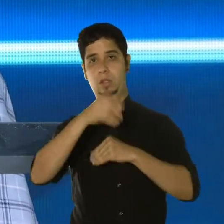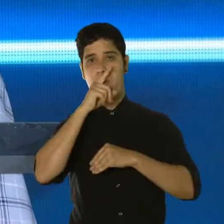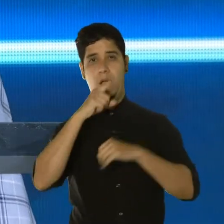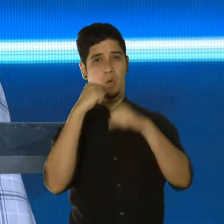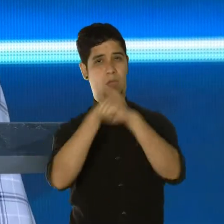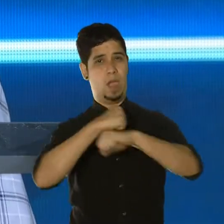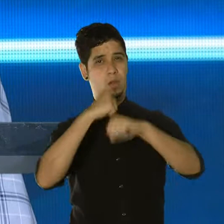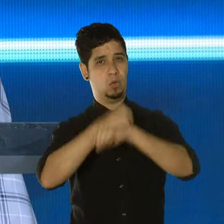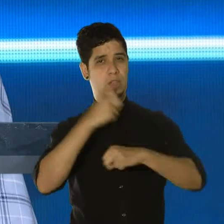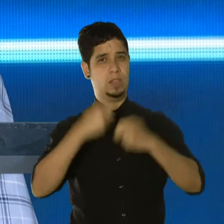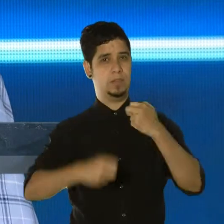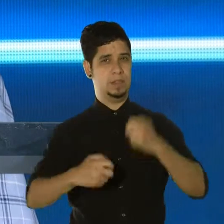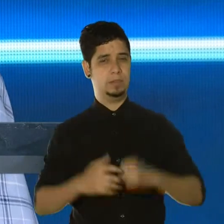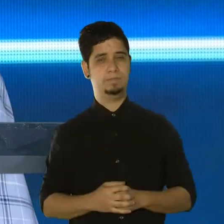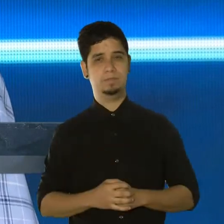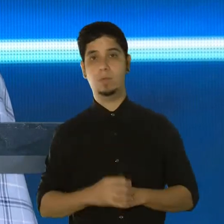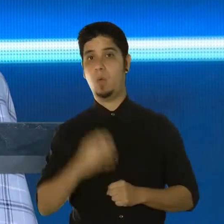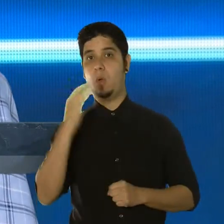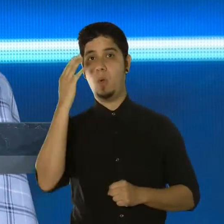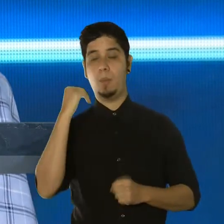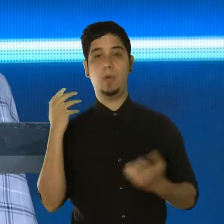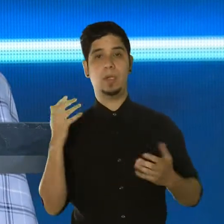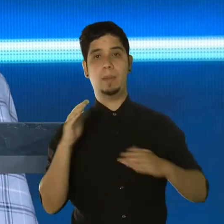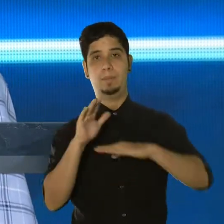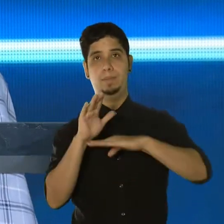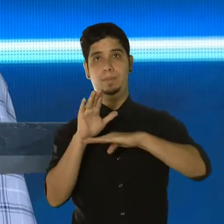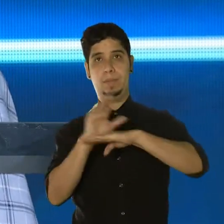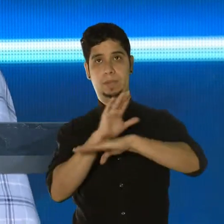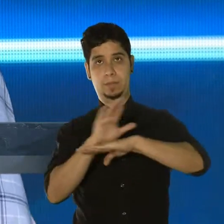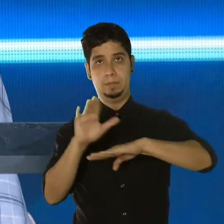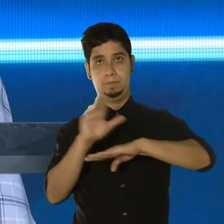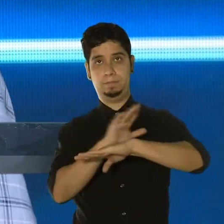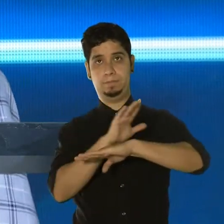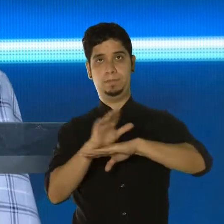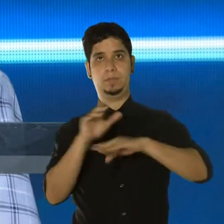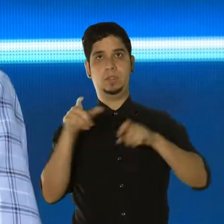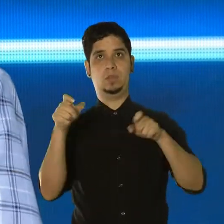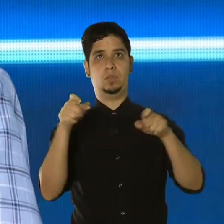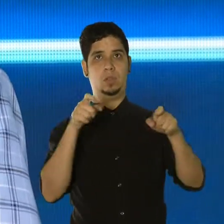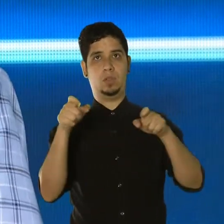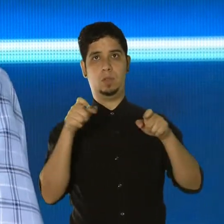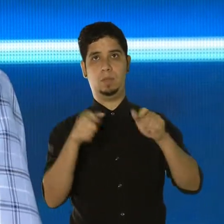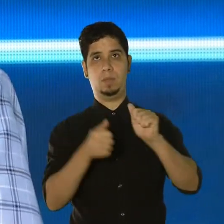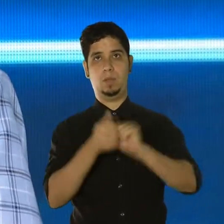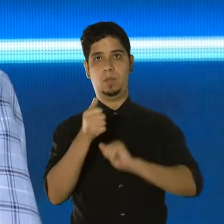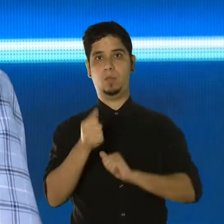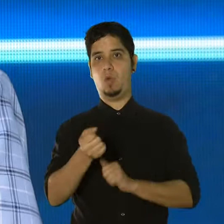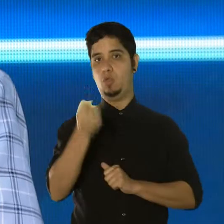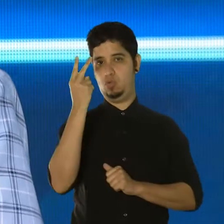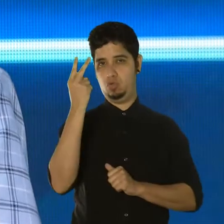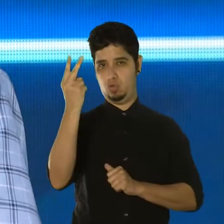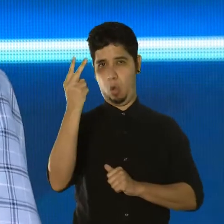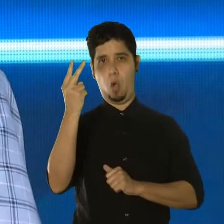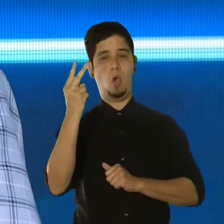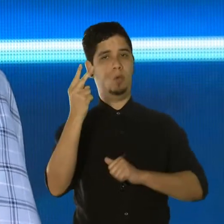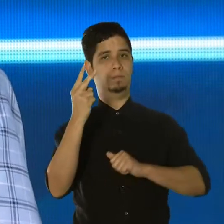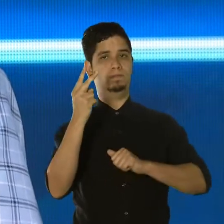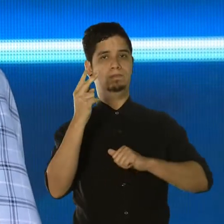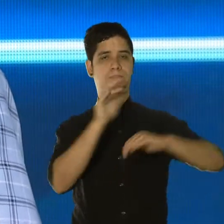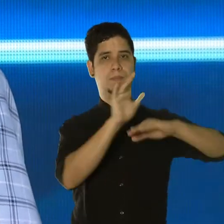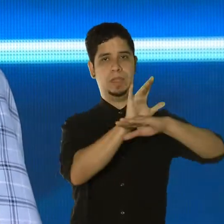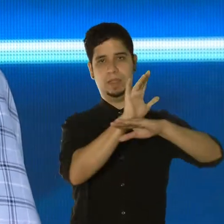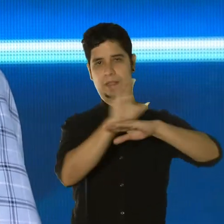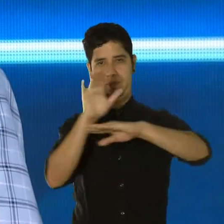difícil por la sencilla razón de que el mercado ha estado controlado por dos compañías, lo que